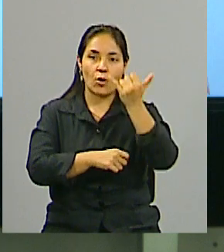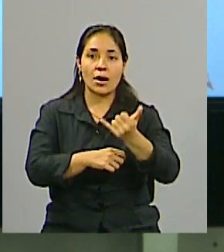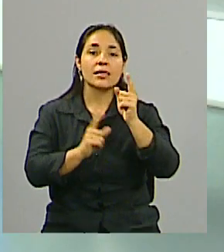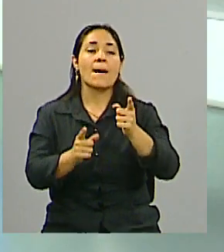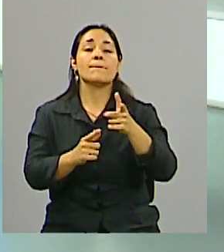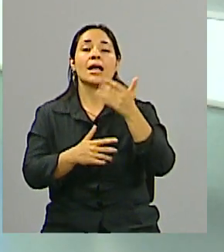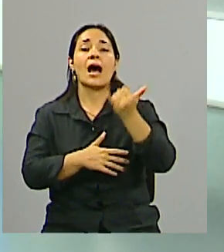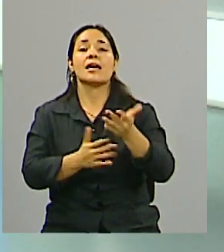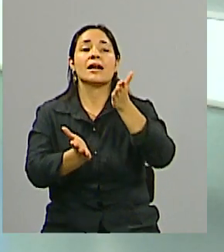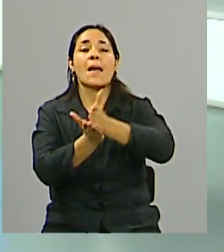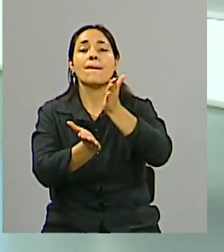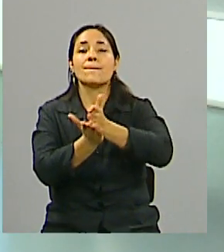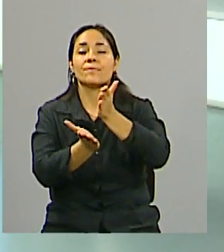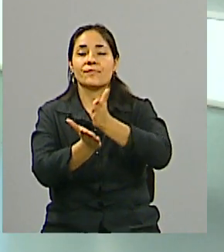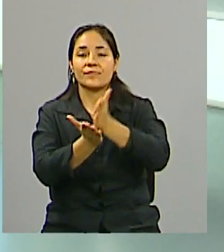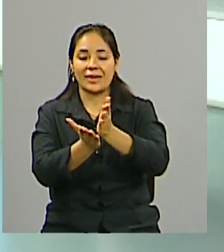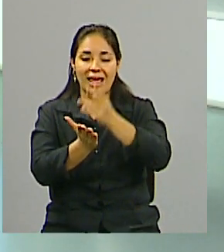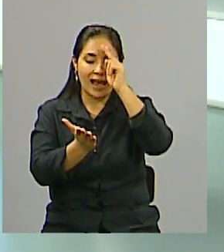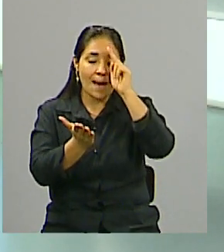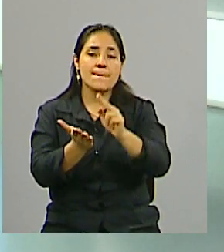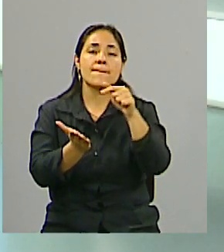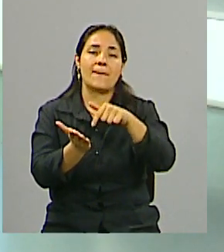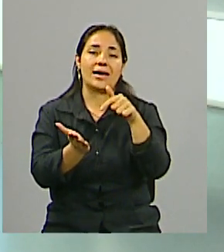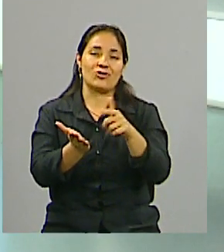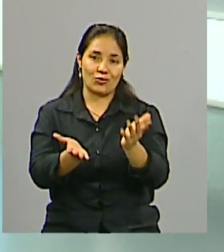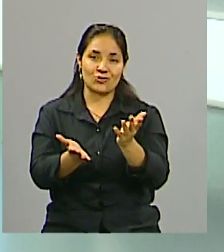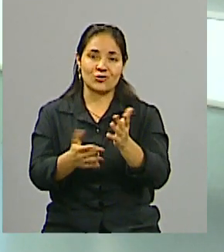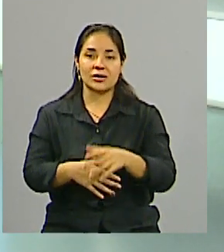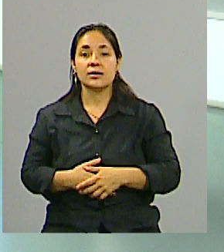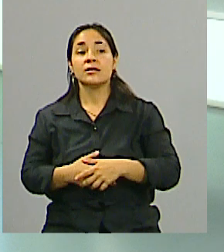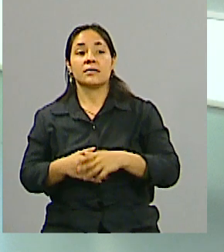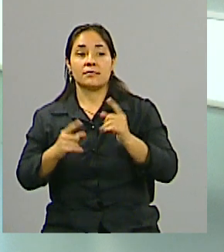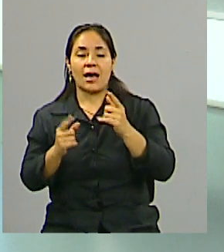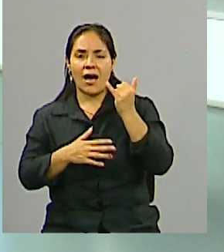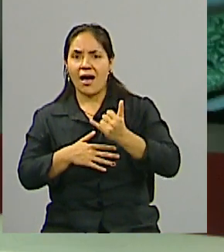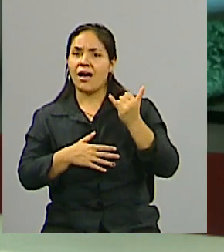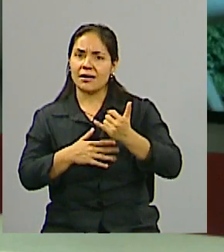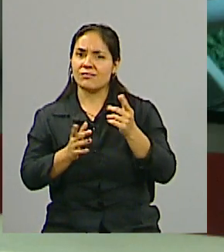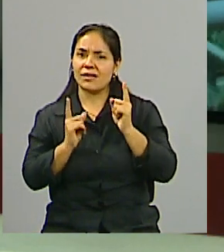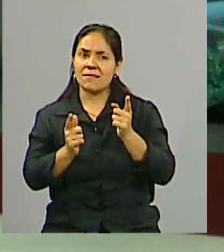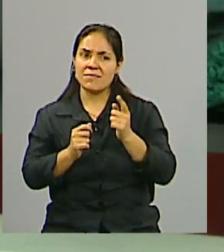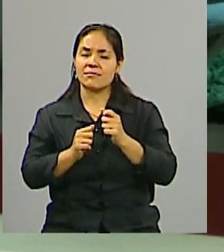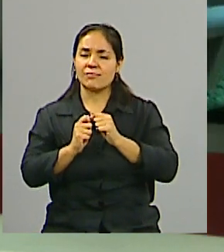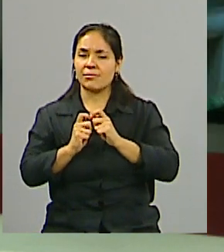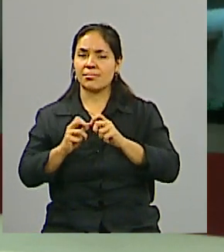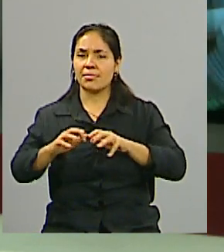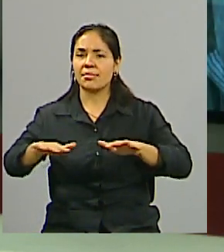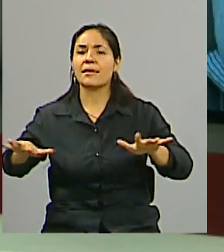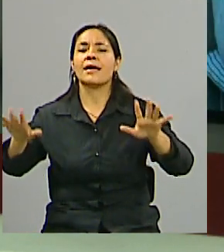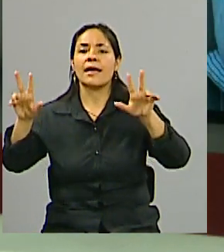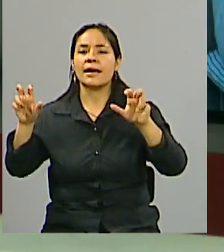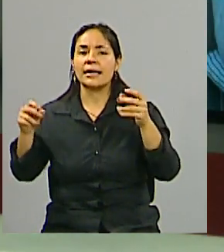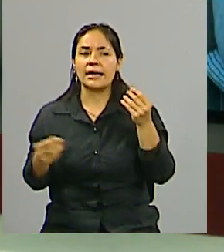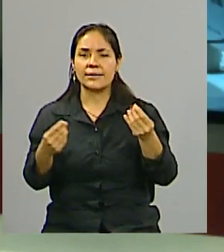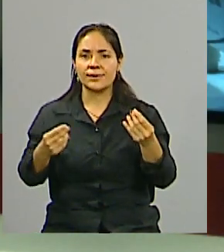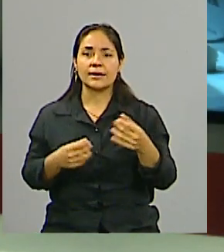respetan aparte los derechos laborales. También se ha dado una tendencia, y de eso te pregunto a vos, Patricia, de poder